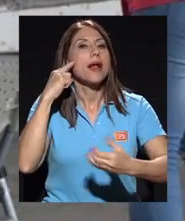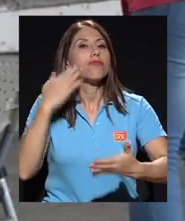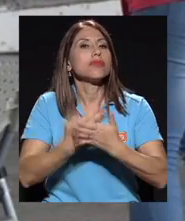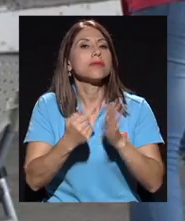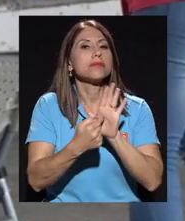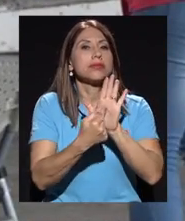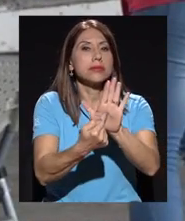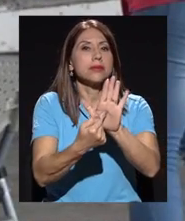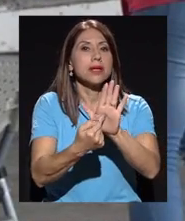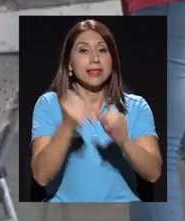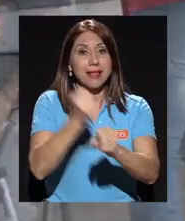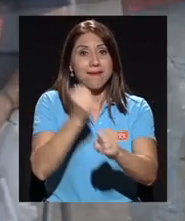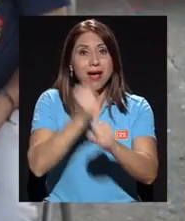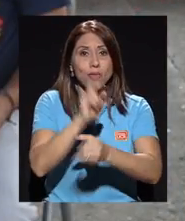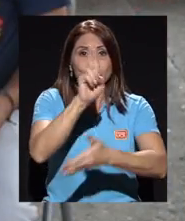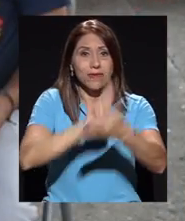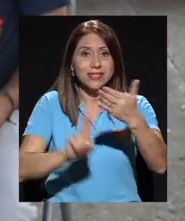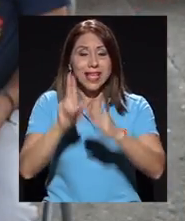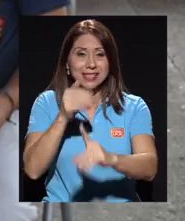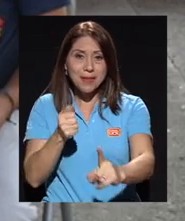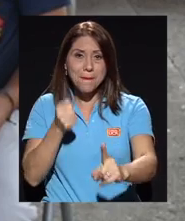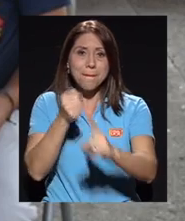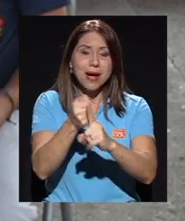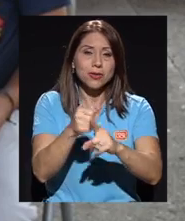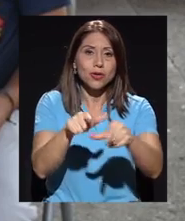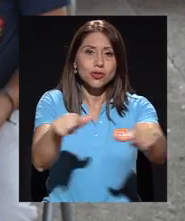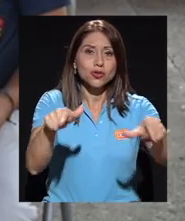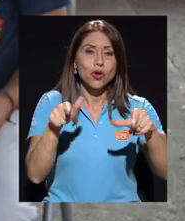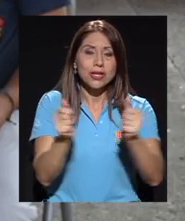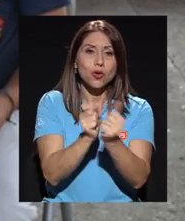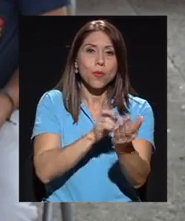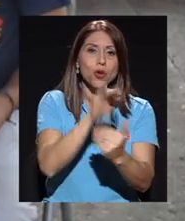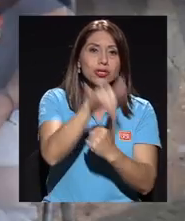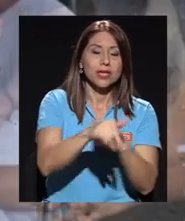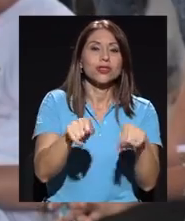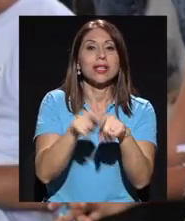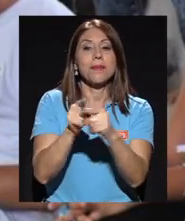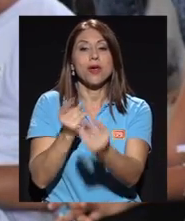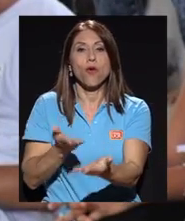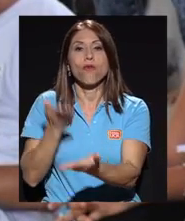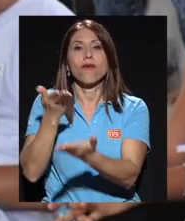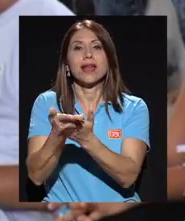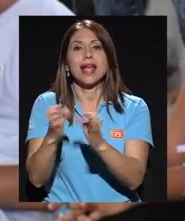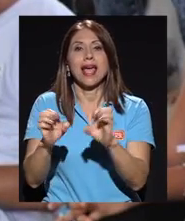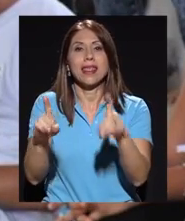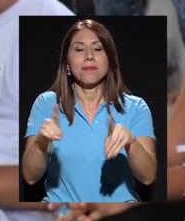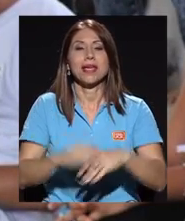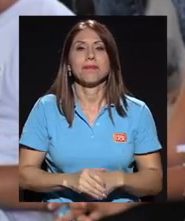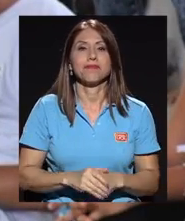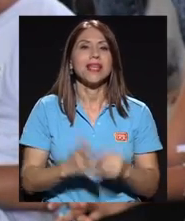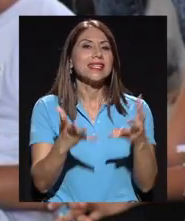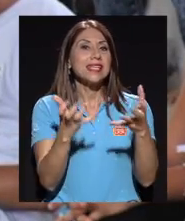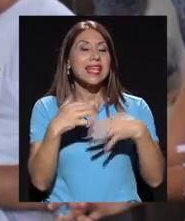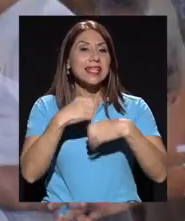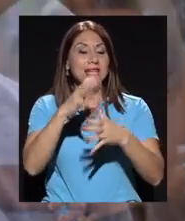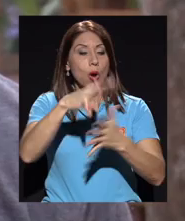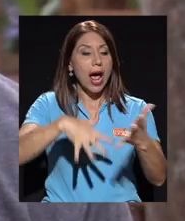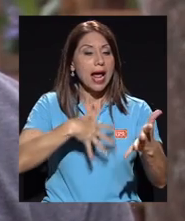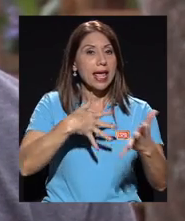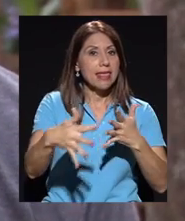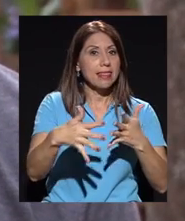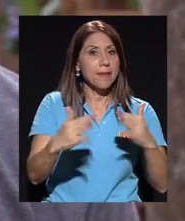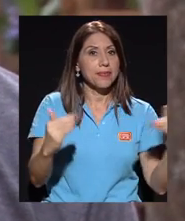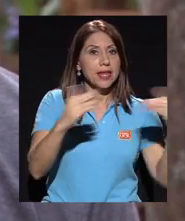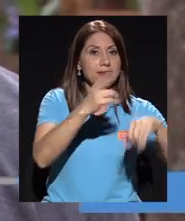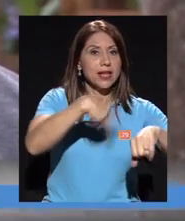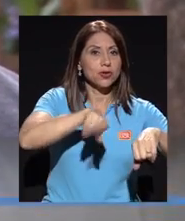impacto de las universidades en distintas zonas con proyectos y la oferta académica. La intención es desarrollar una agenda tanto nacional como